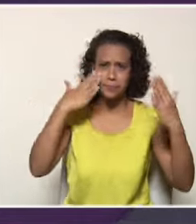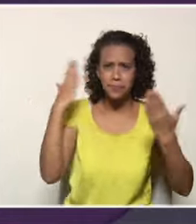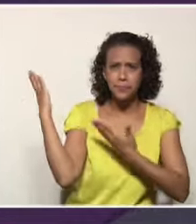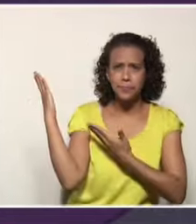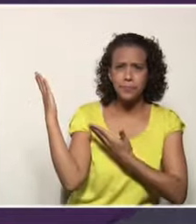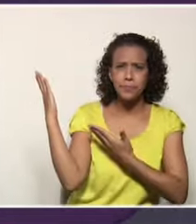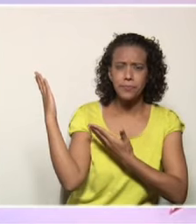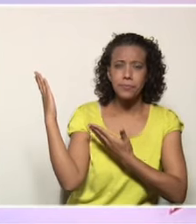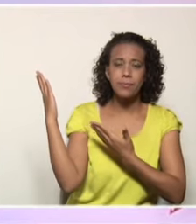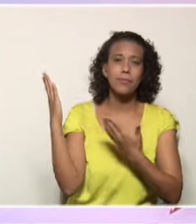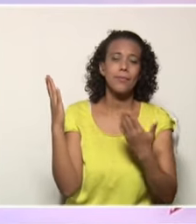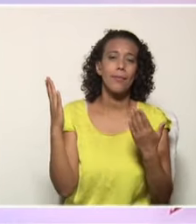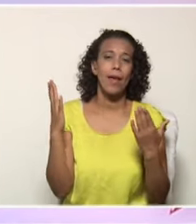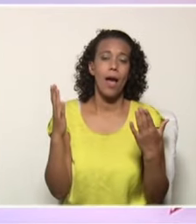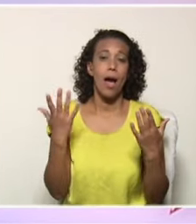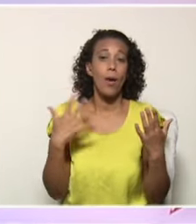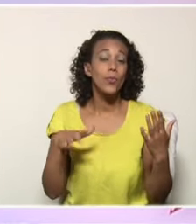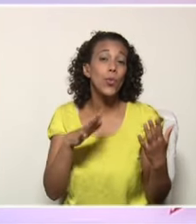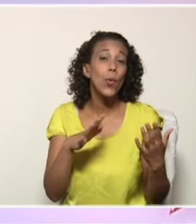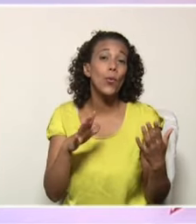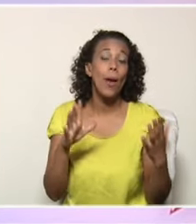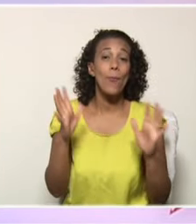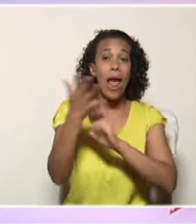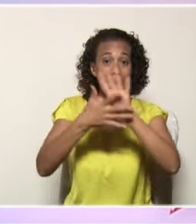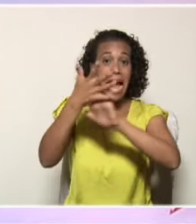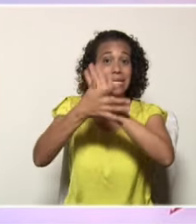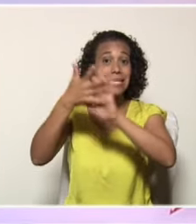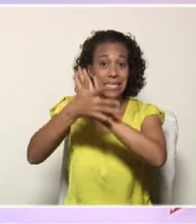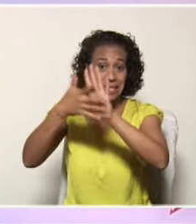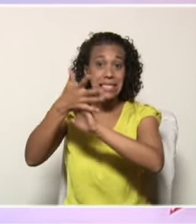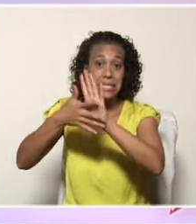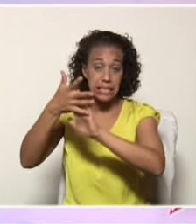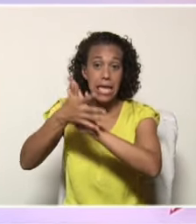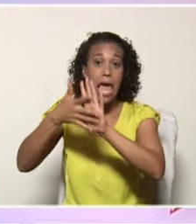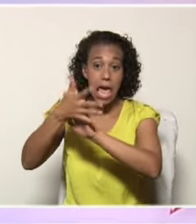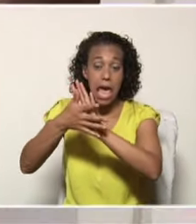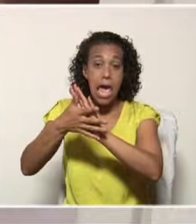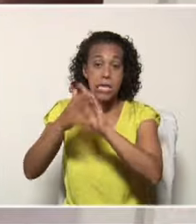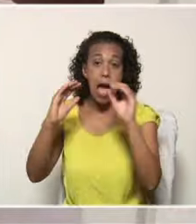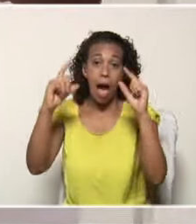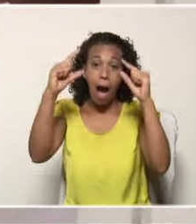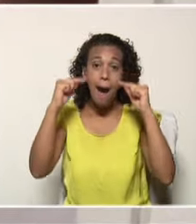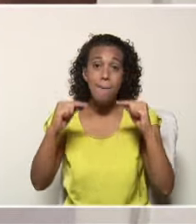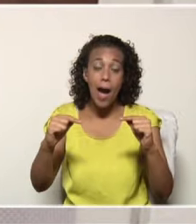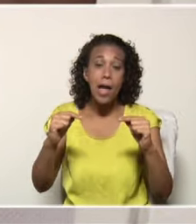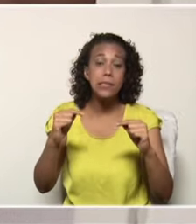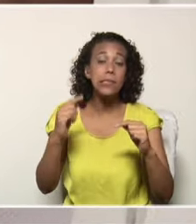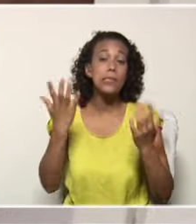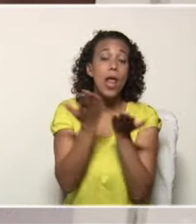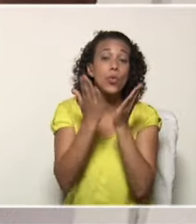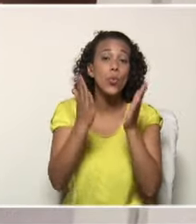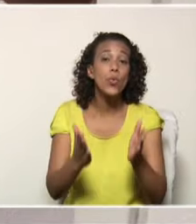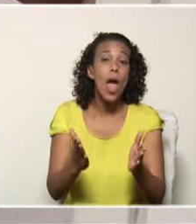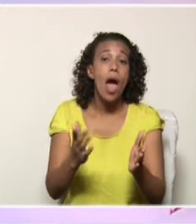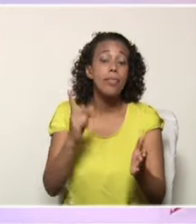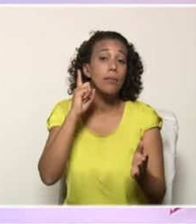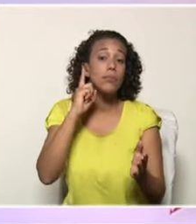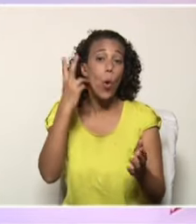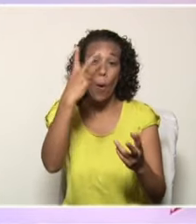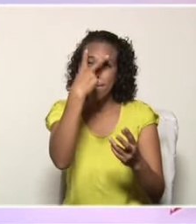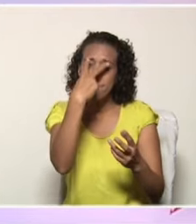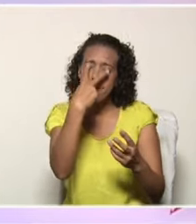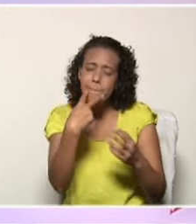coloca la imagen, puede colocar la seña. También en la parte inferior, si el estudiante tiene deficiencia